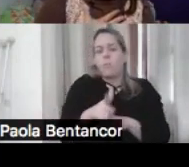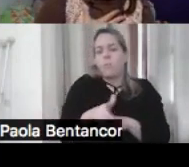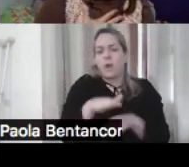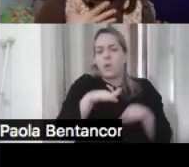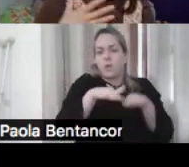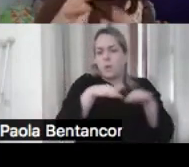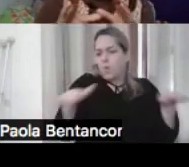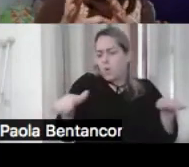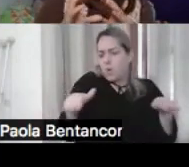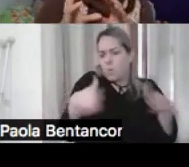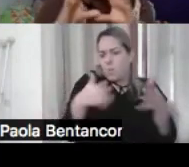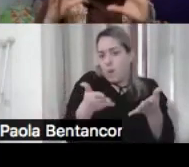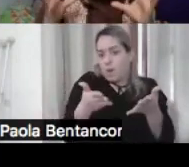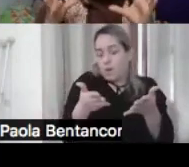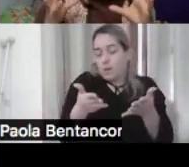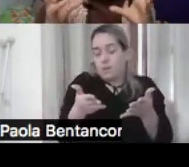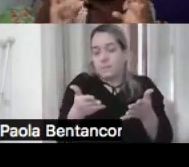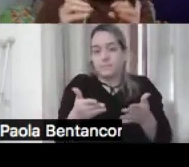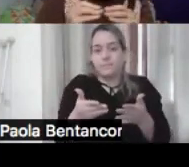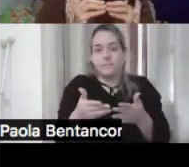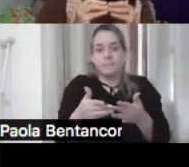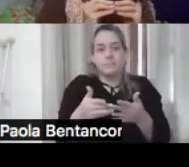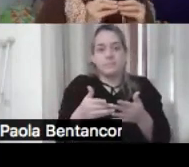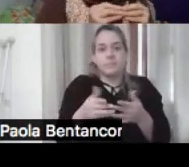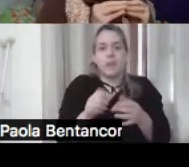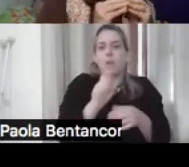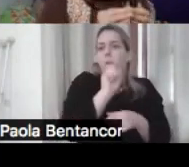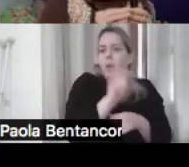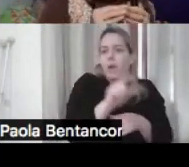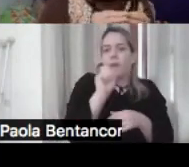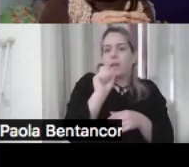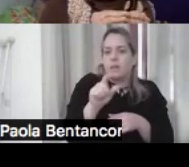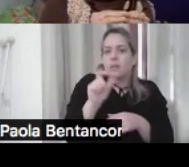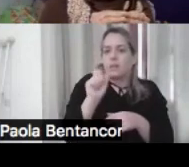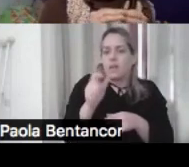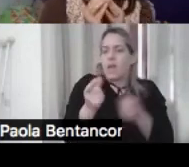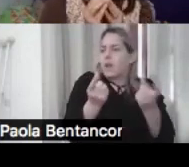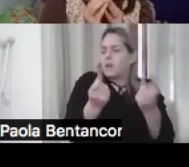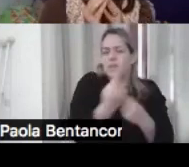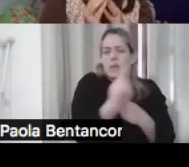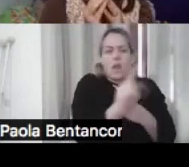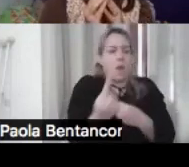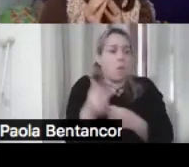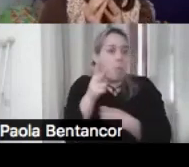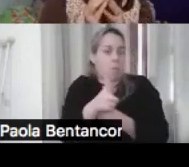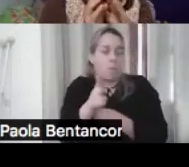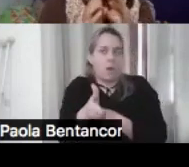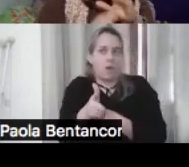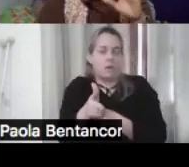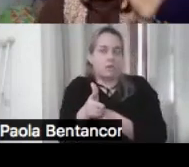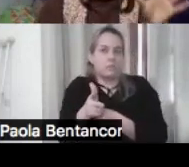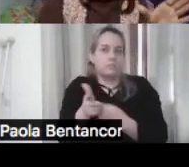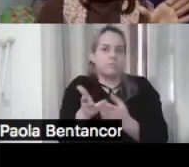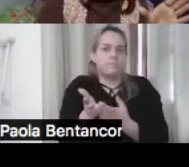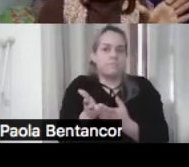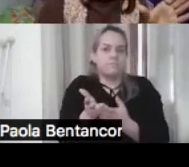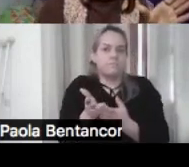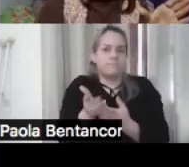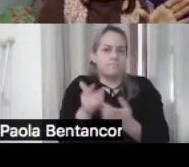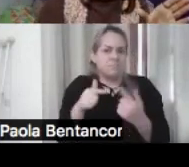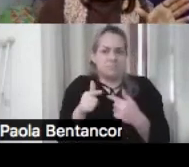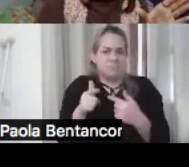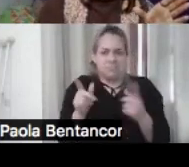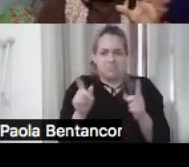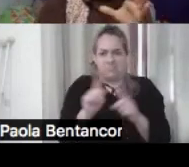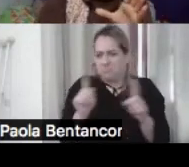nuestra especie, y que da todas esas características como esenciales y plenas del humano. Entonces, alejadísimo